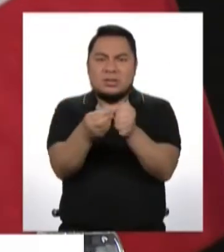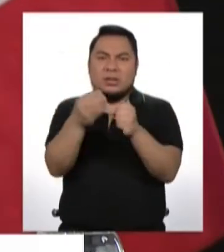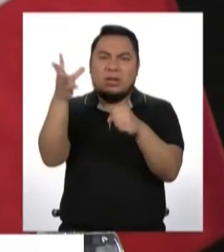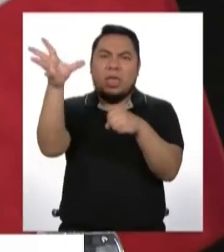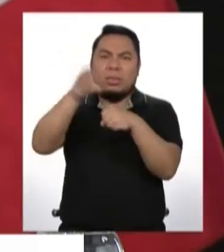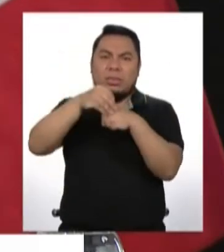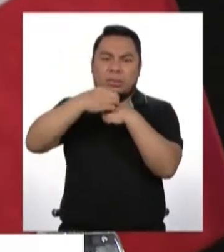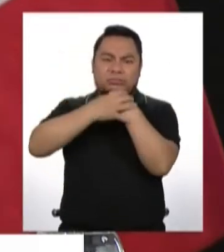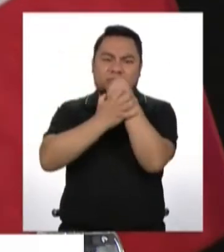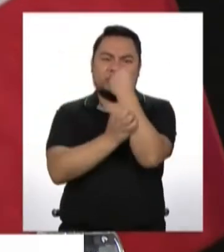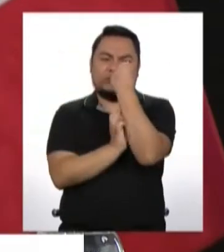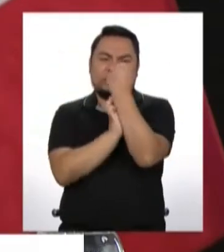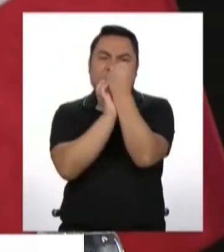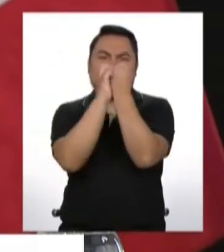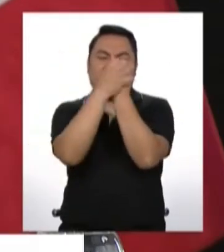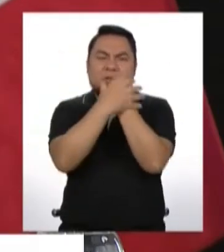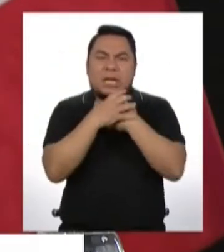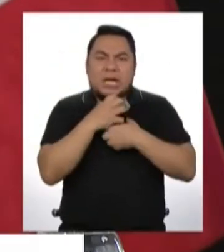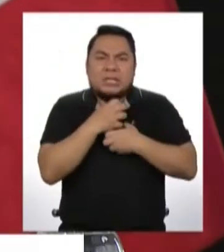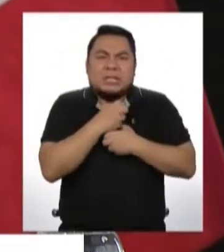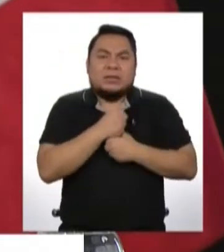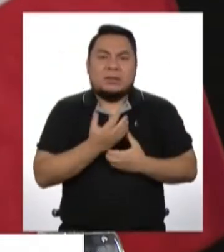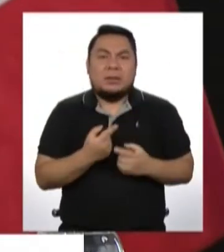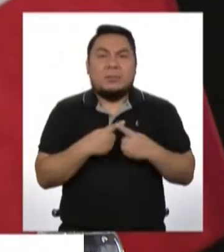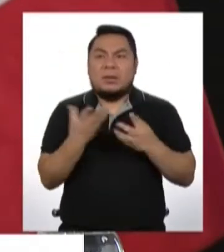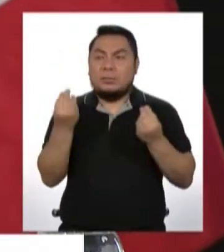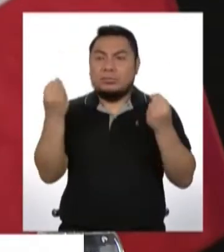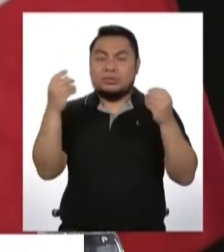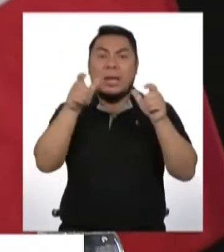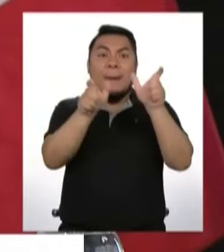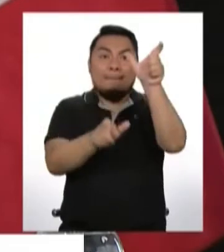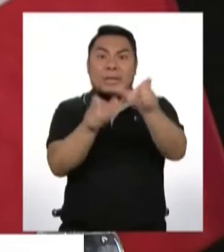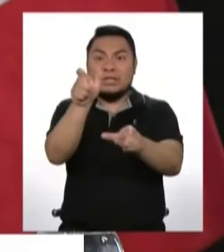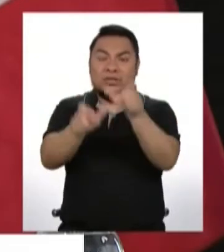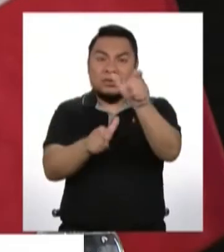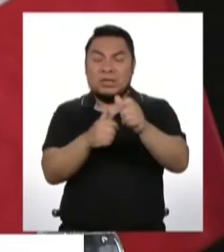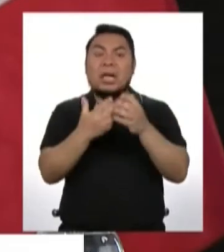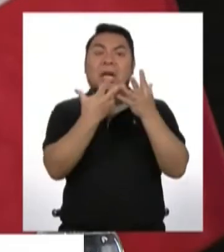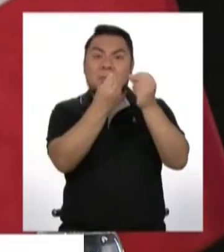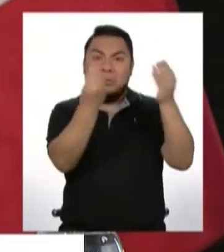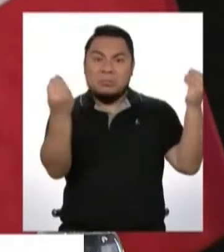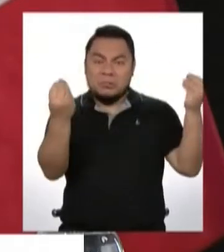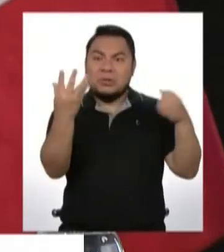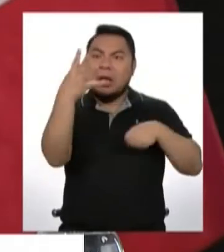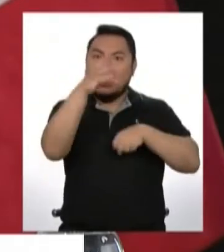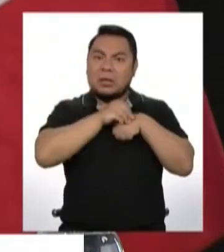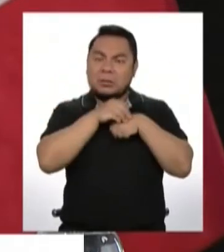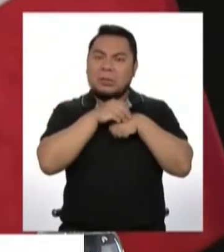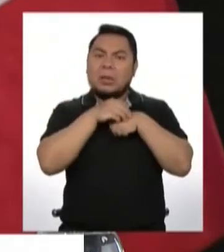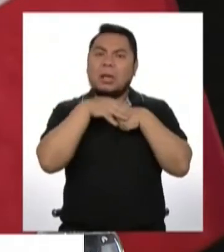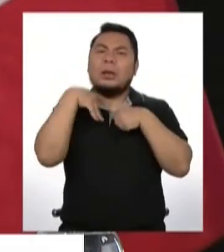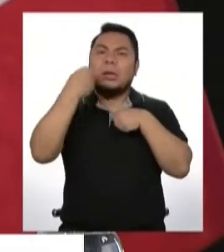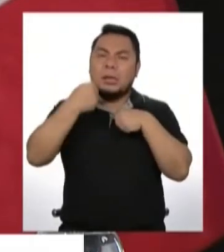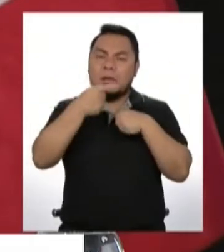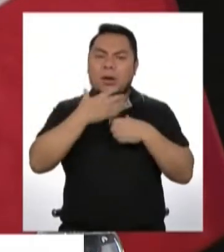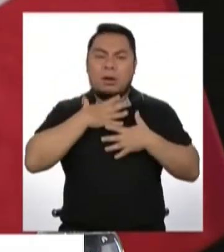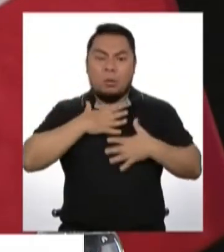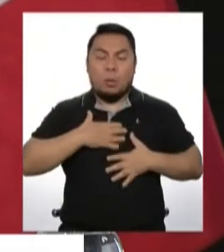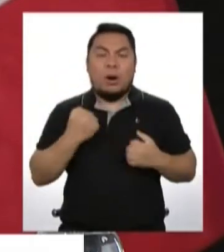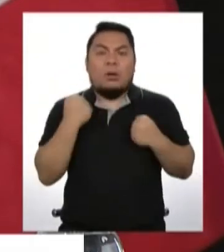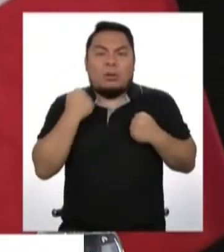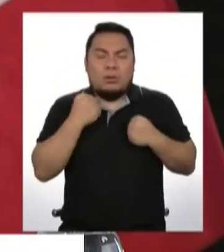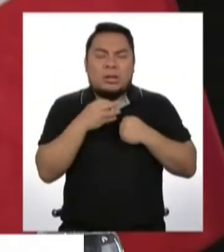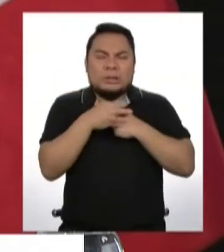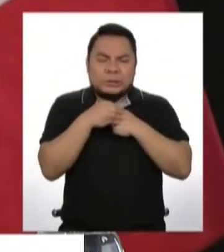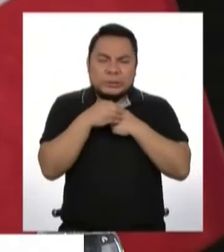mundial. Pero más del 85% la va a superar sin ningún problema y ahí se va viendo, ¿no? O sea, gran porcentaje de la población que